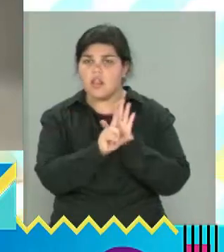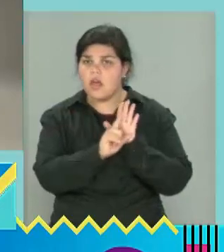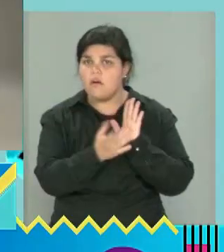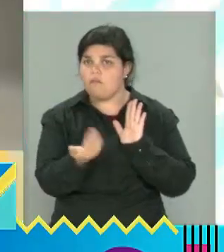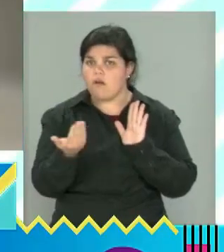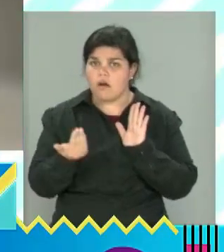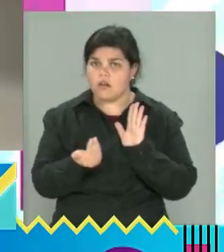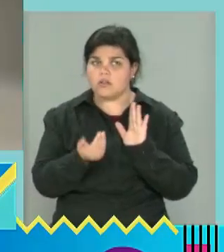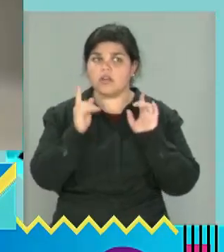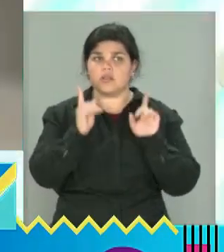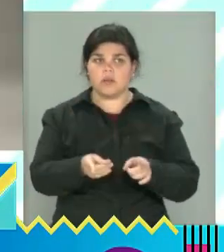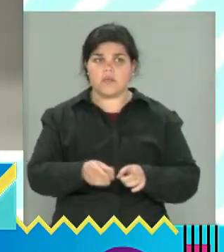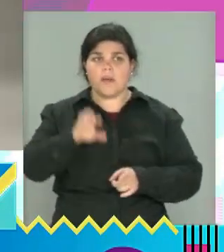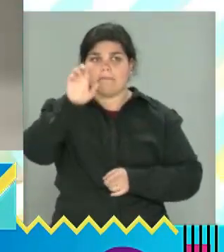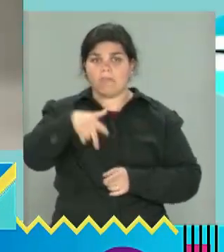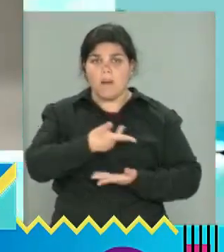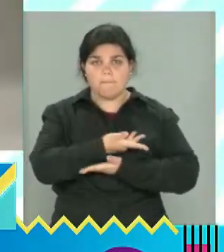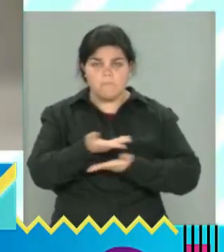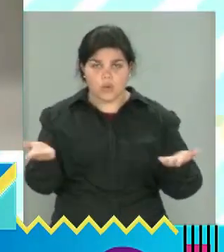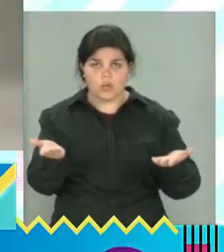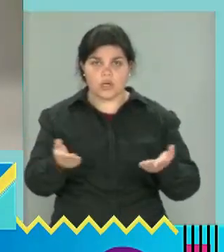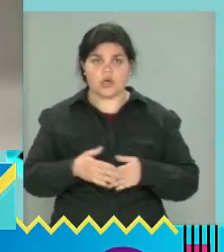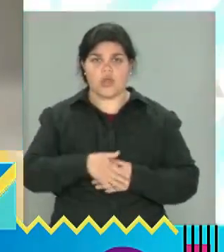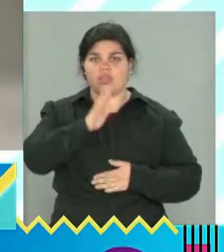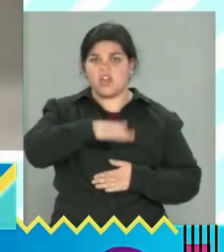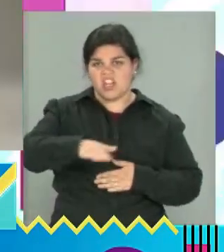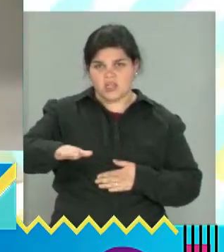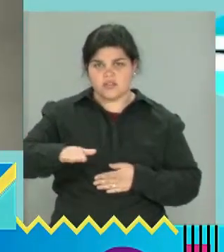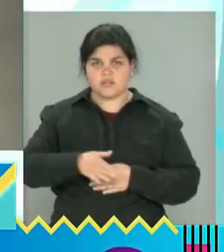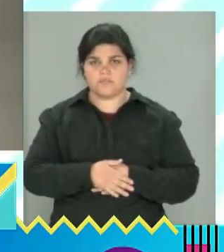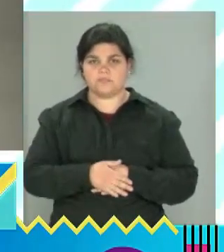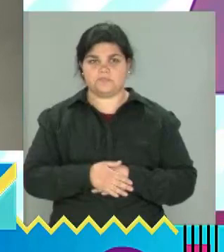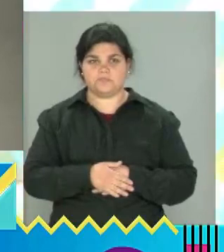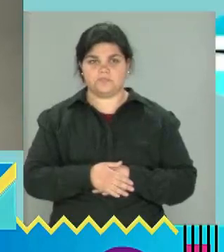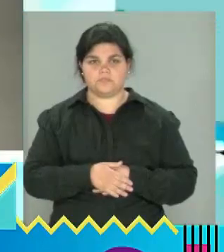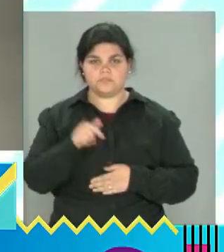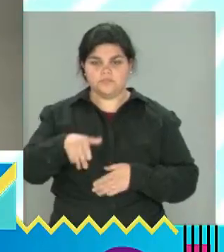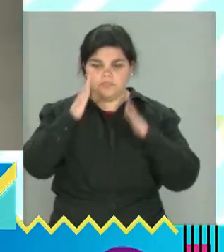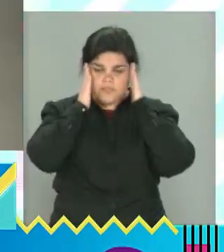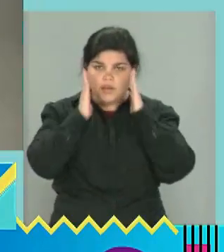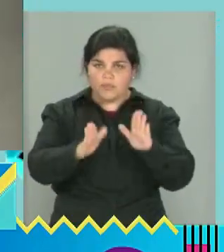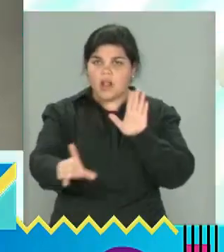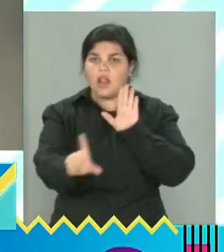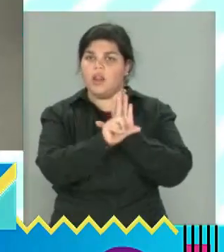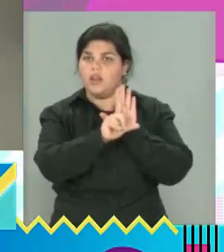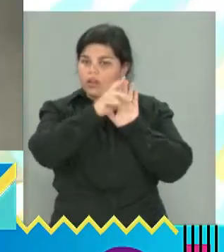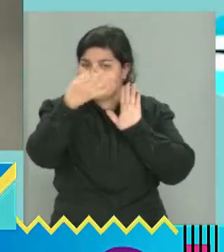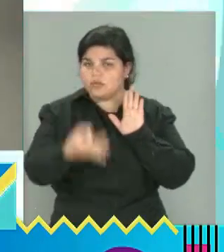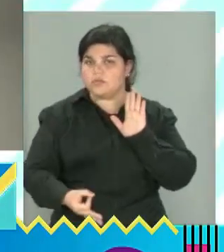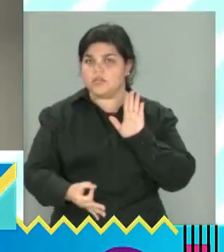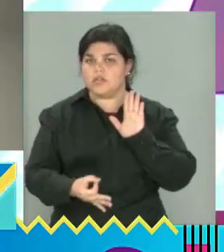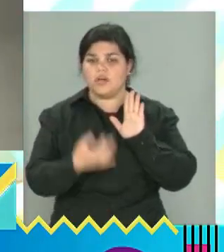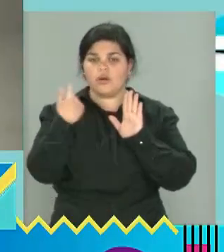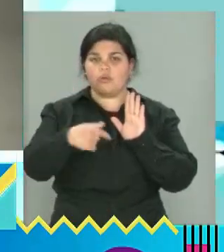ende también a la política pública de niñez, sobre todo por pensar, digamos, en una legislación acorde a las